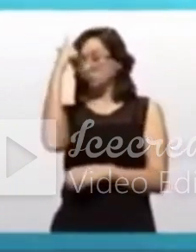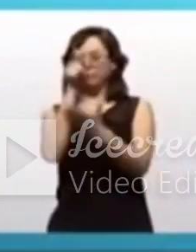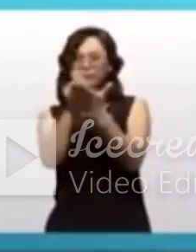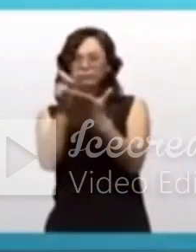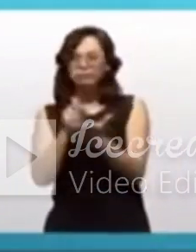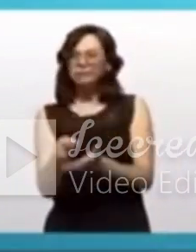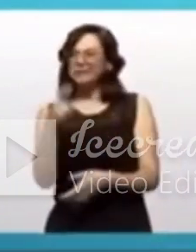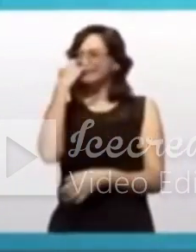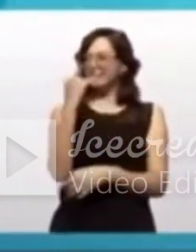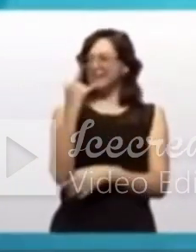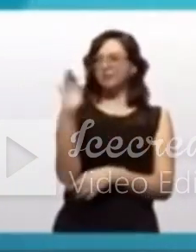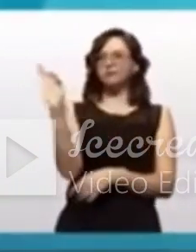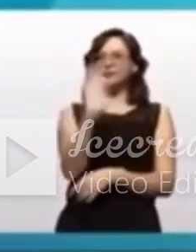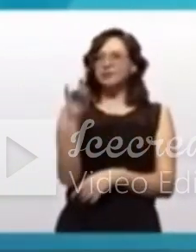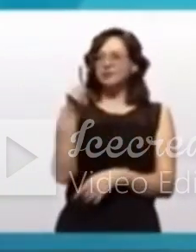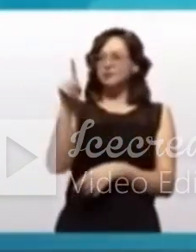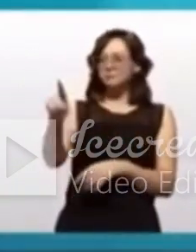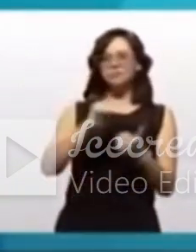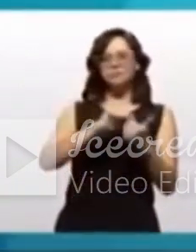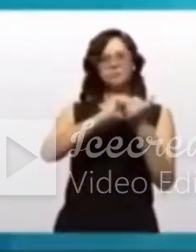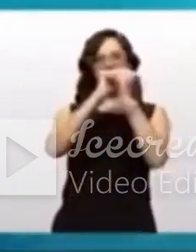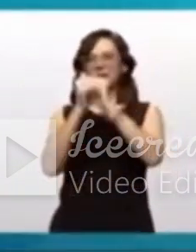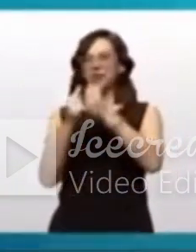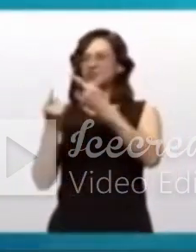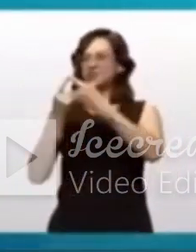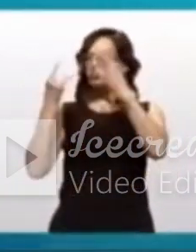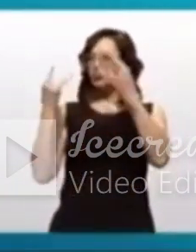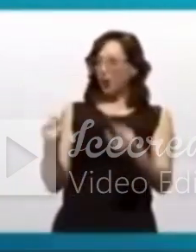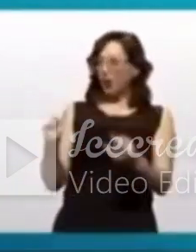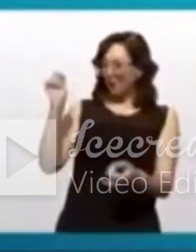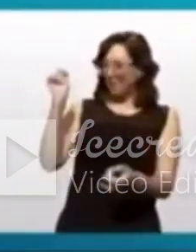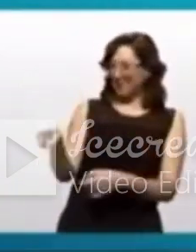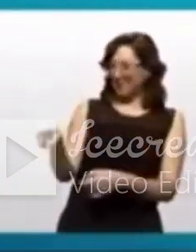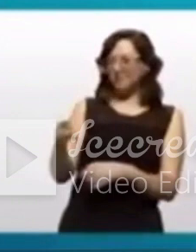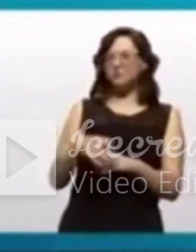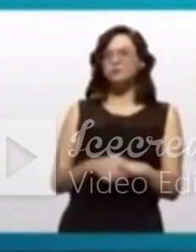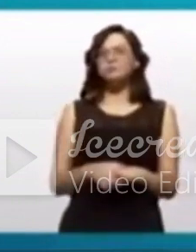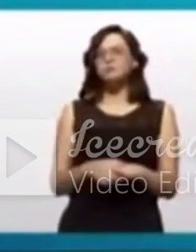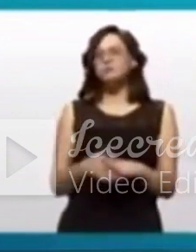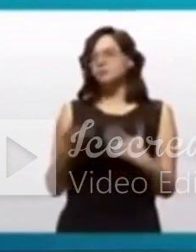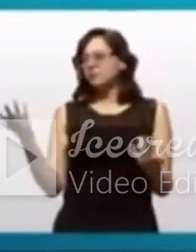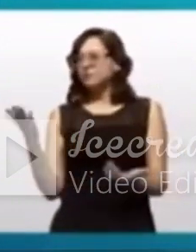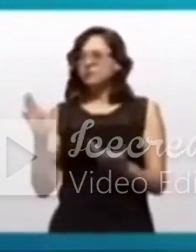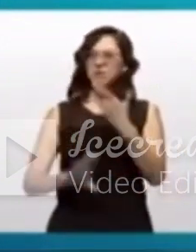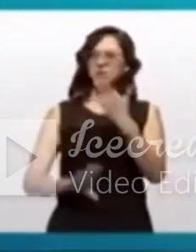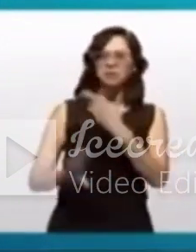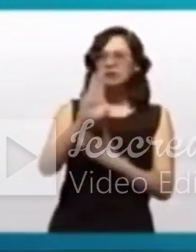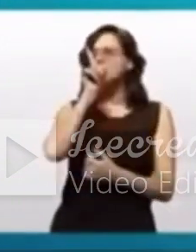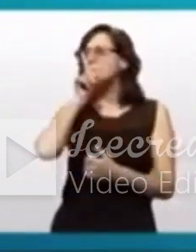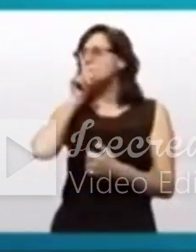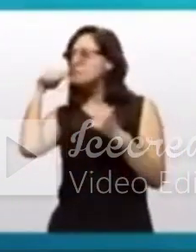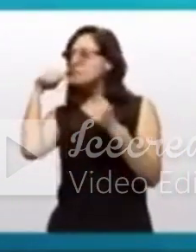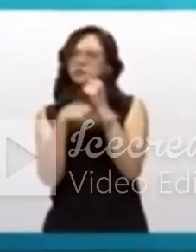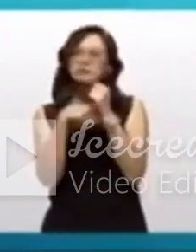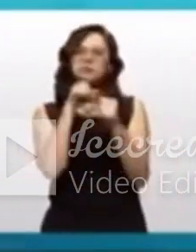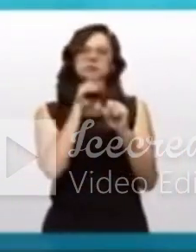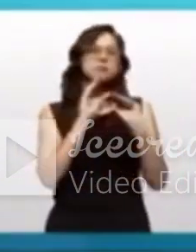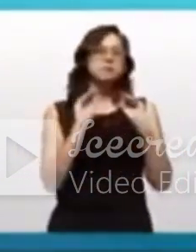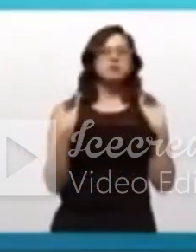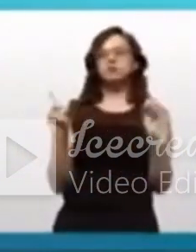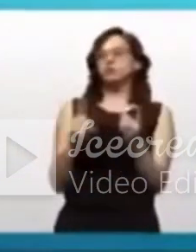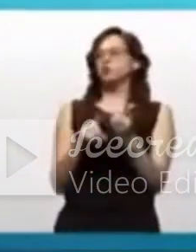que de pronto te habías convertido en uno de tus propios personajes. Seres de espejismo, un secreto escondido por el silencio.